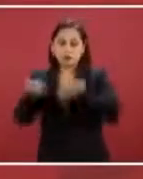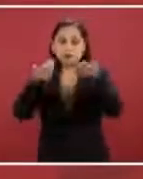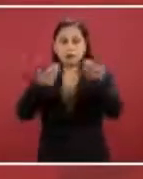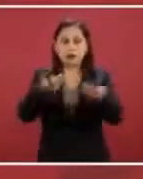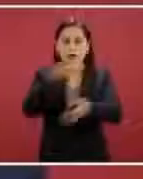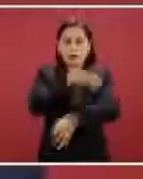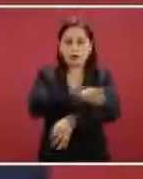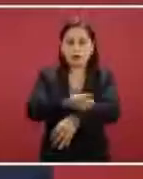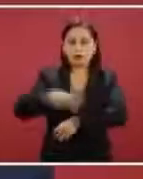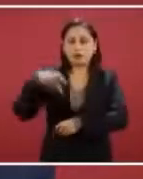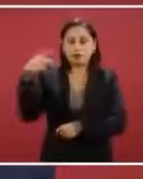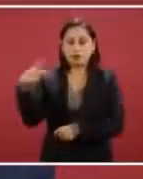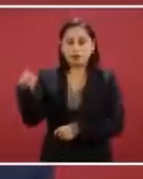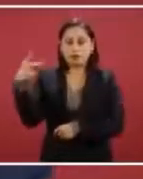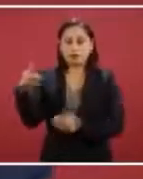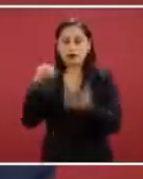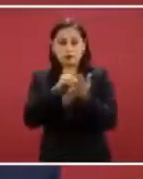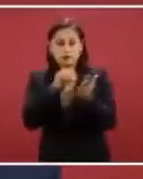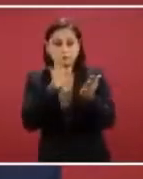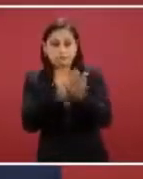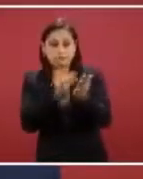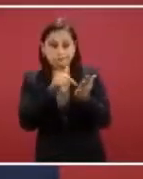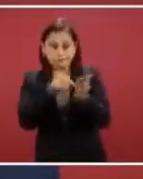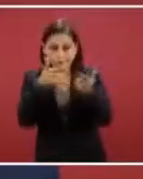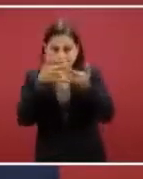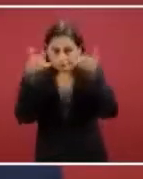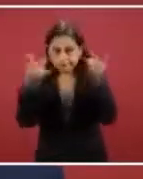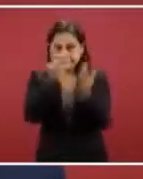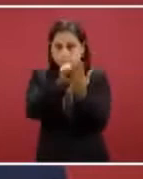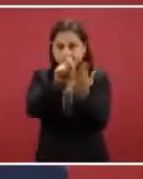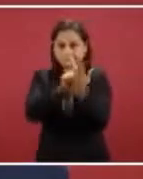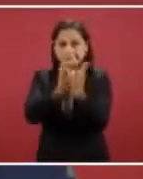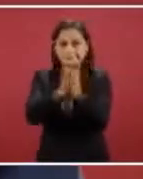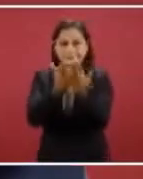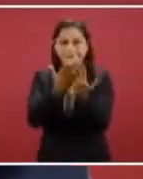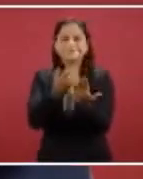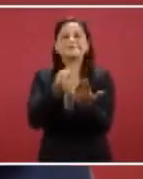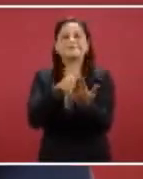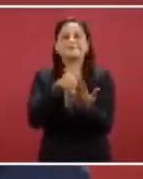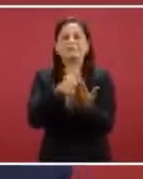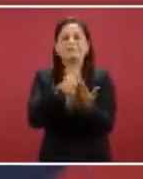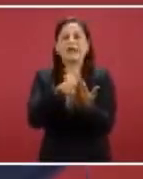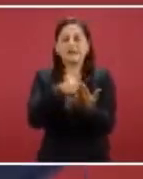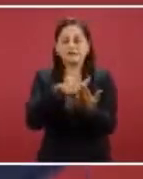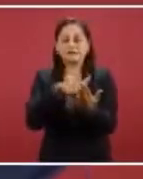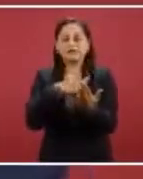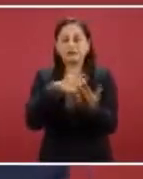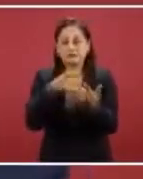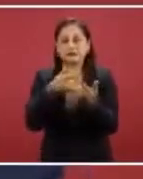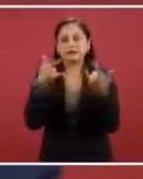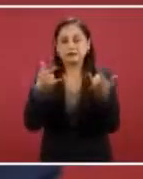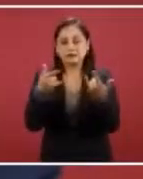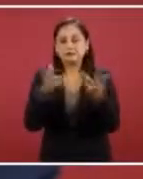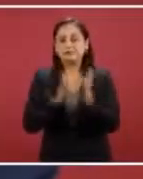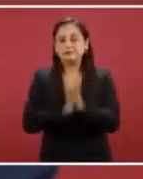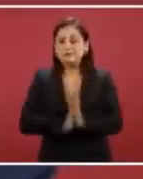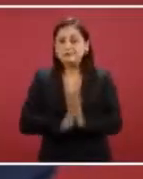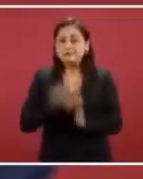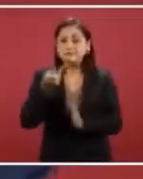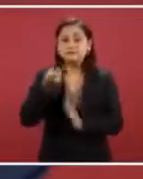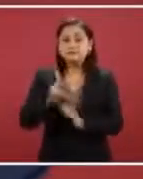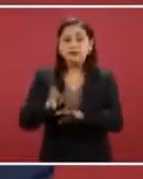lo cuentan en esta novela. Pero hay muchas otras cosas.